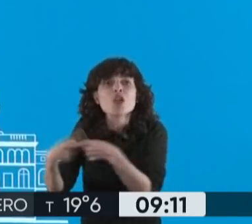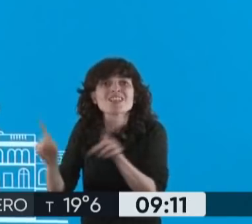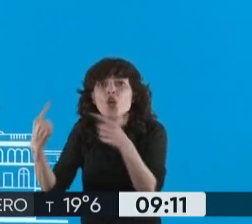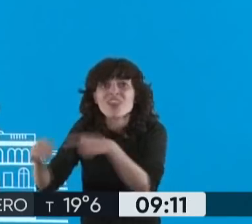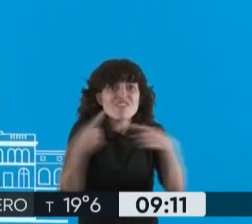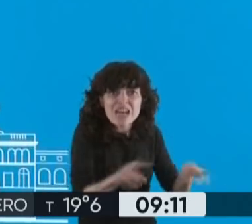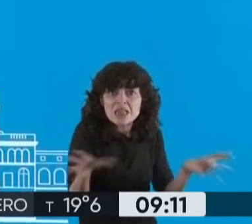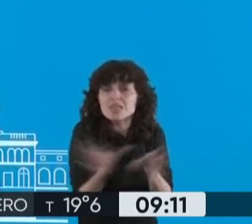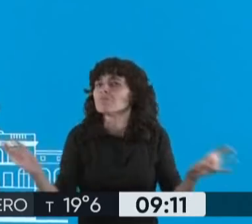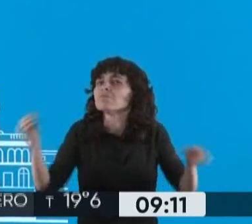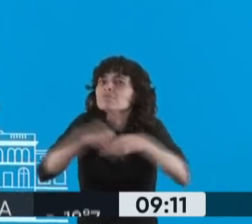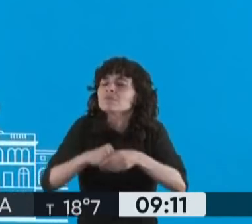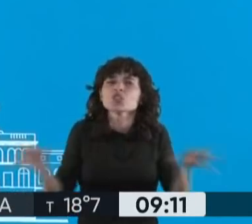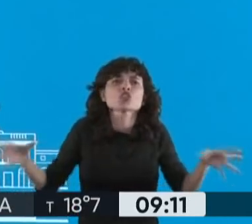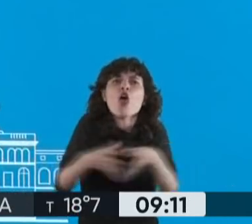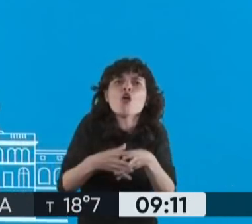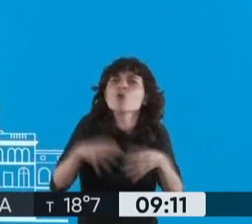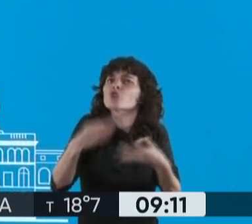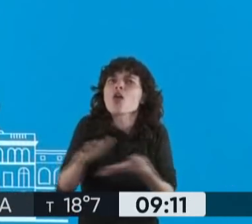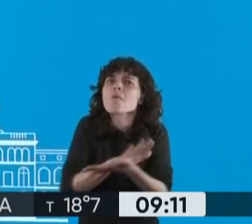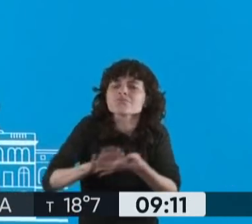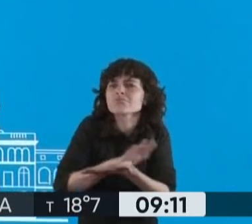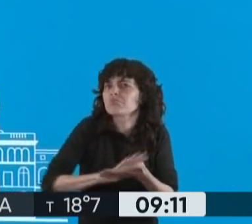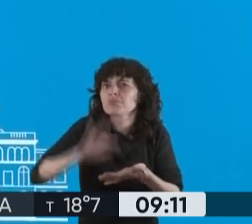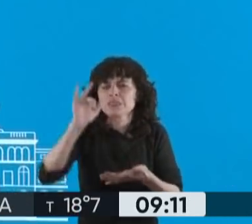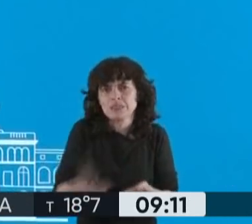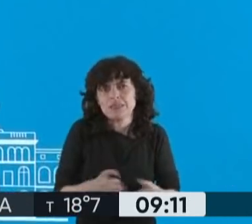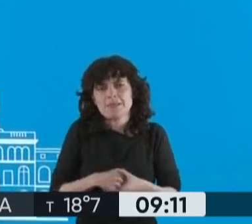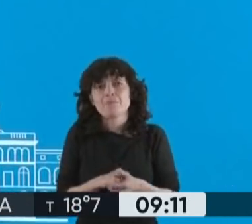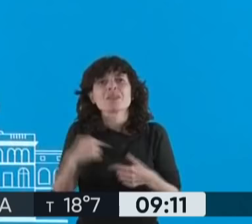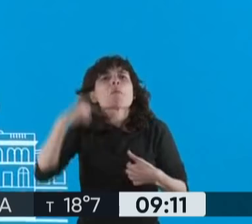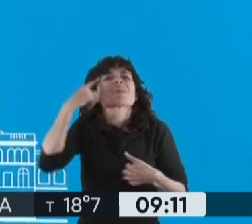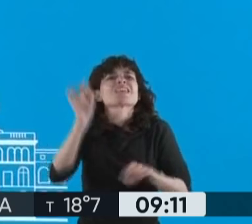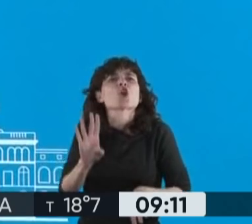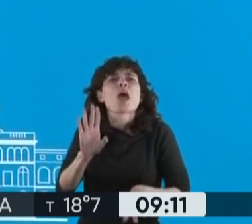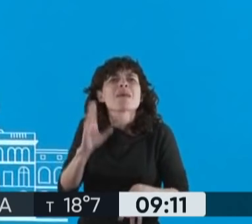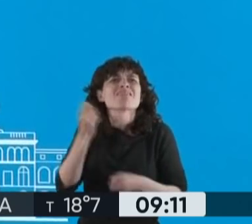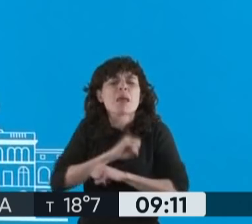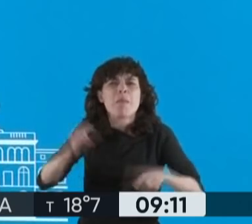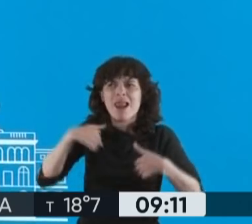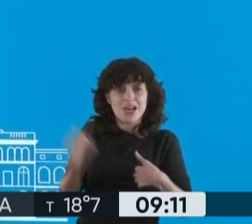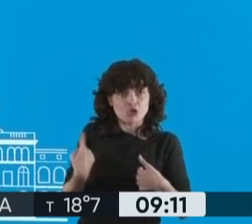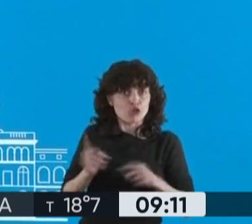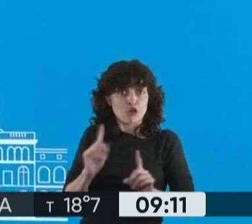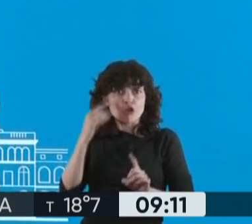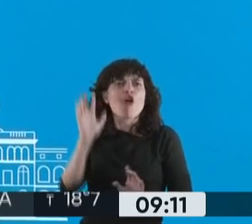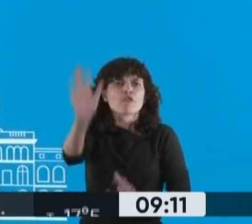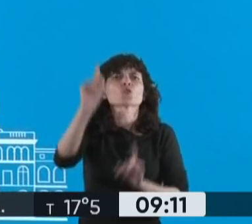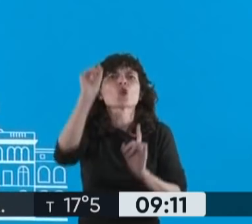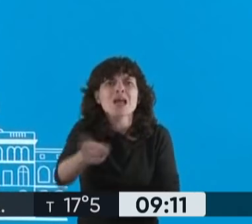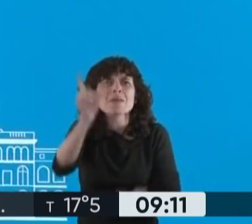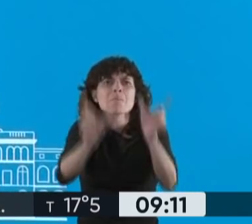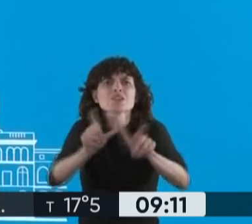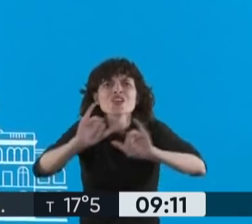no es de un gobierno, que no es ni siquiera de una generación, que es de la Argentina y que la atraviesa como nación porque compromete